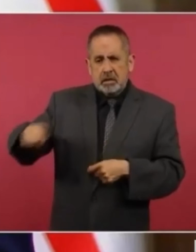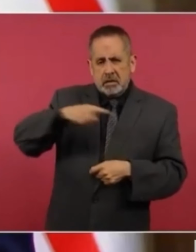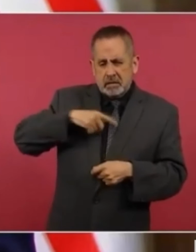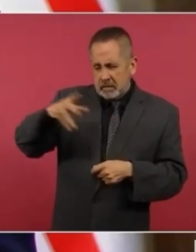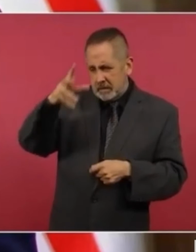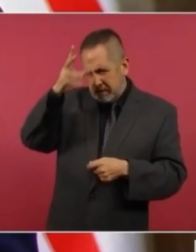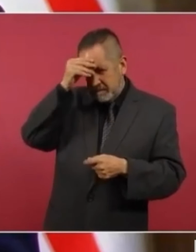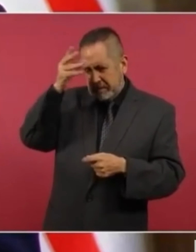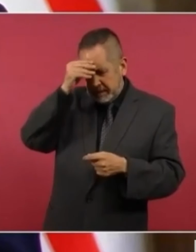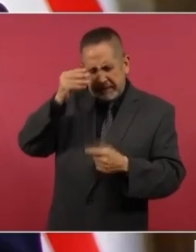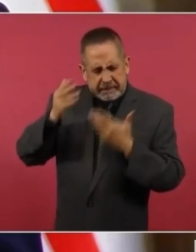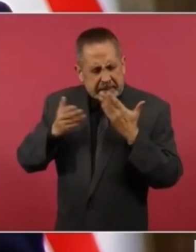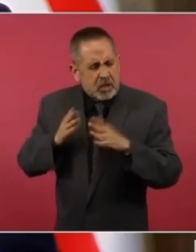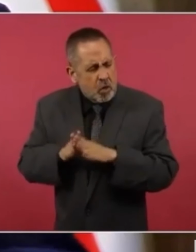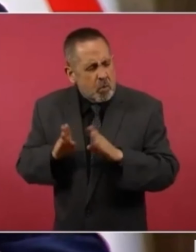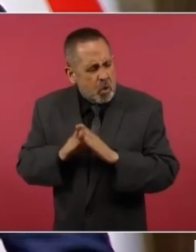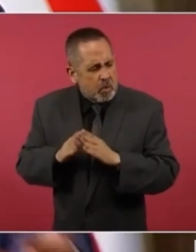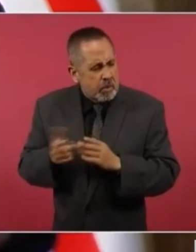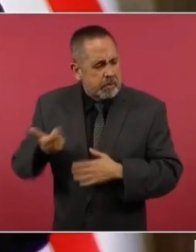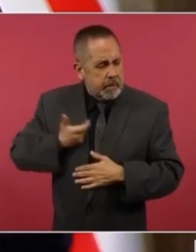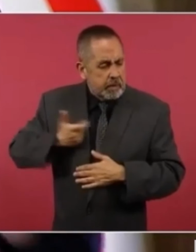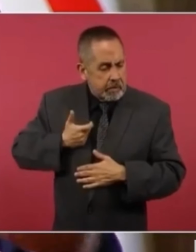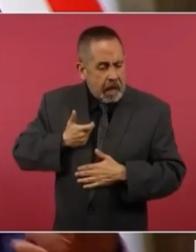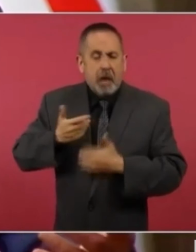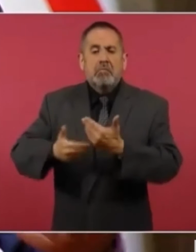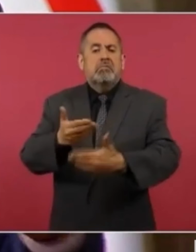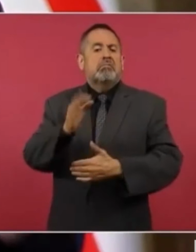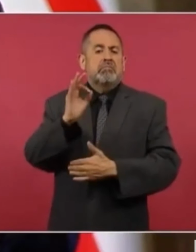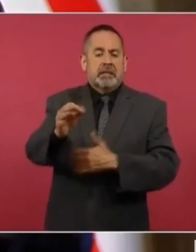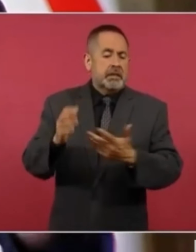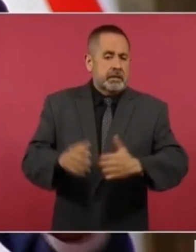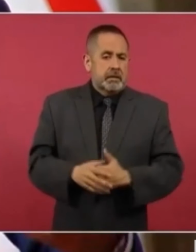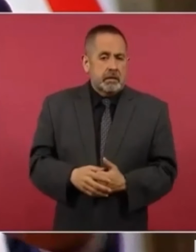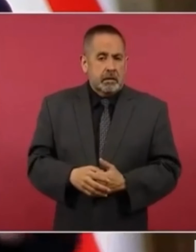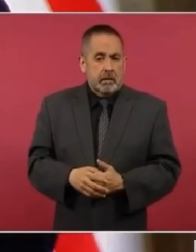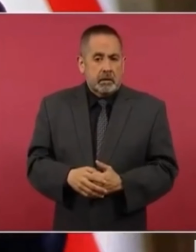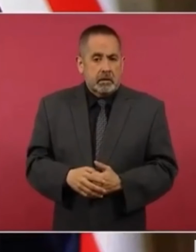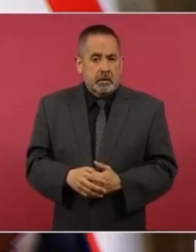aprendices. ¿Qué estamos haciendo?